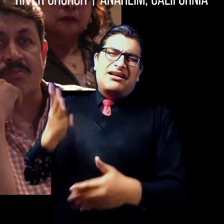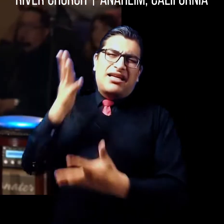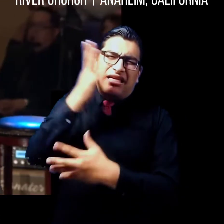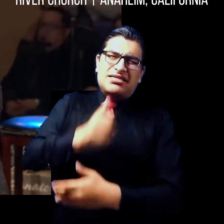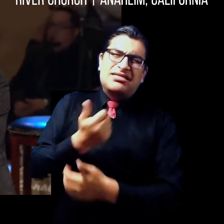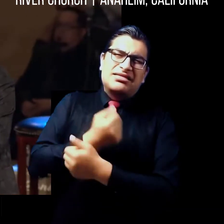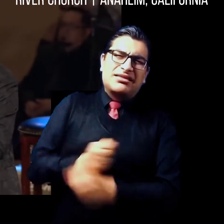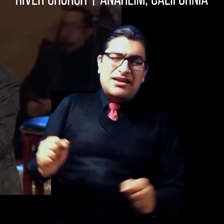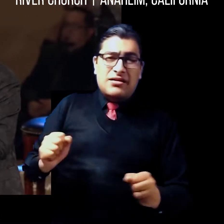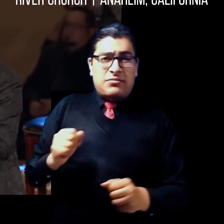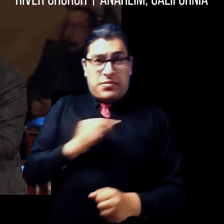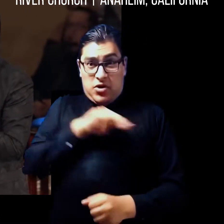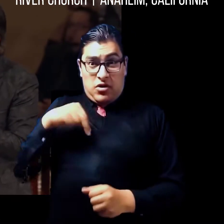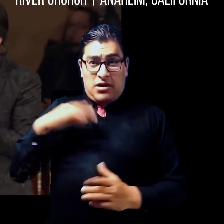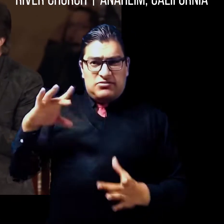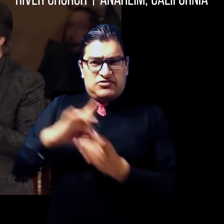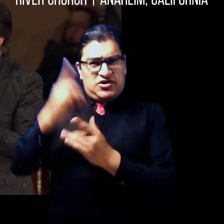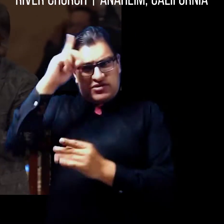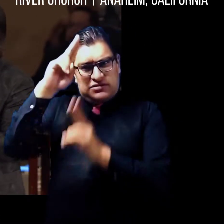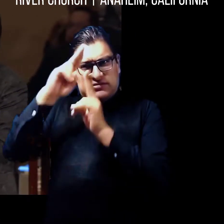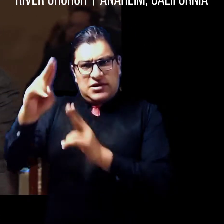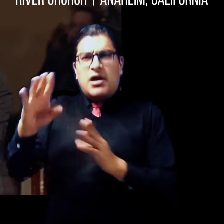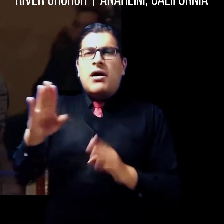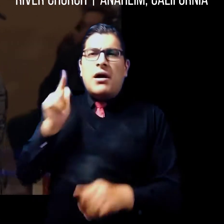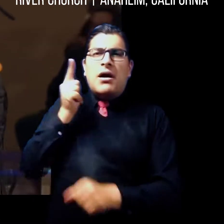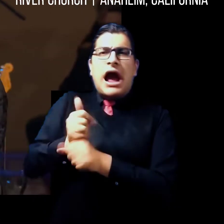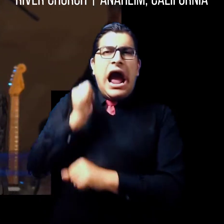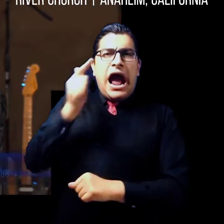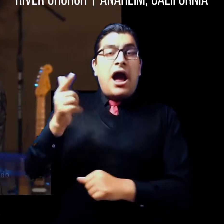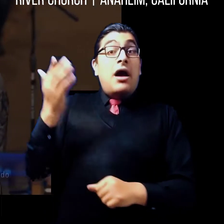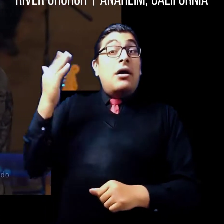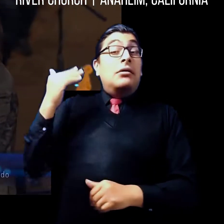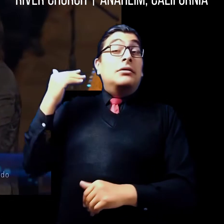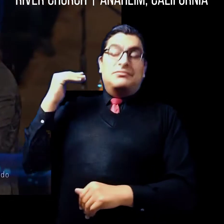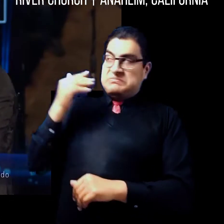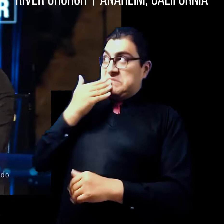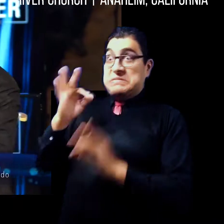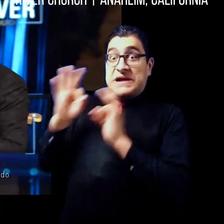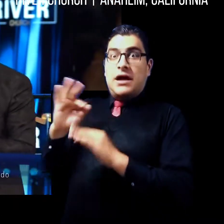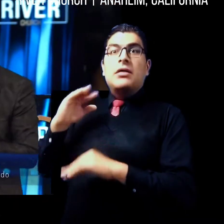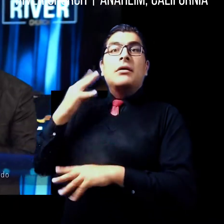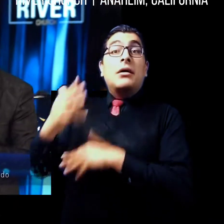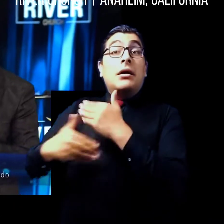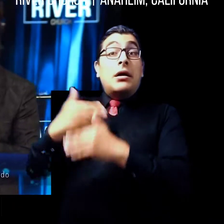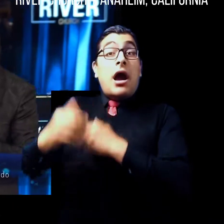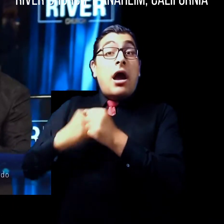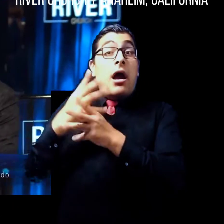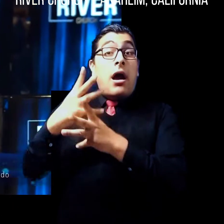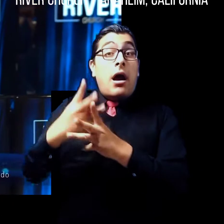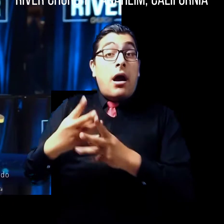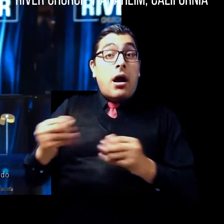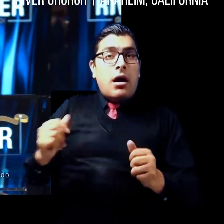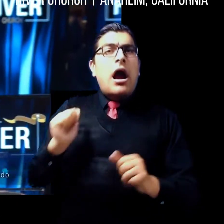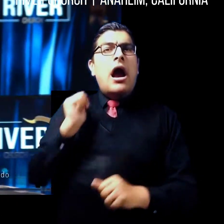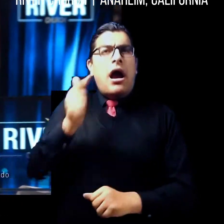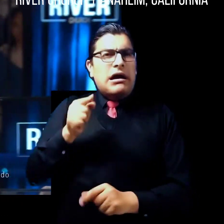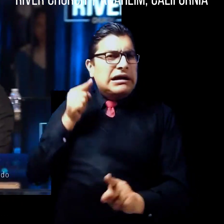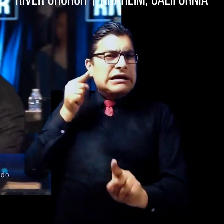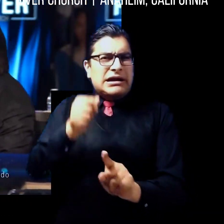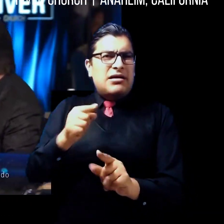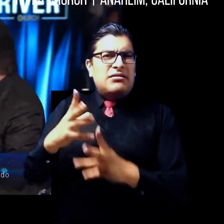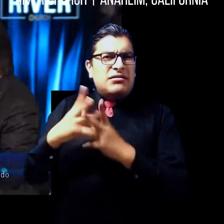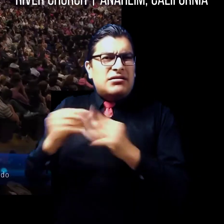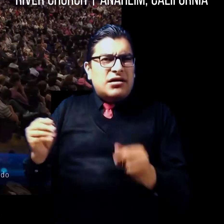estábamos firmes porque habíamos descubierto algo que se fue perdiendo con los años, y este es el punto. ¿Qué es lo que se